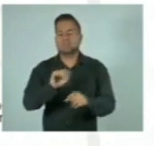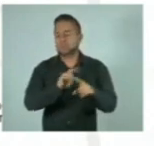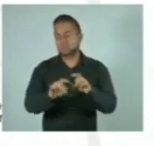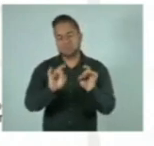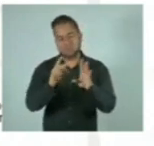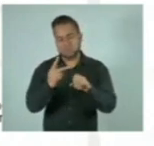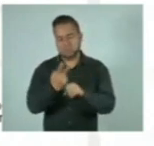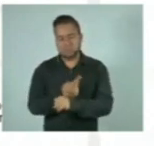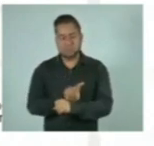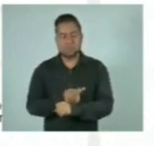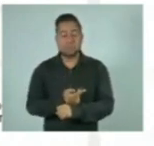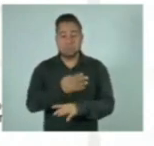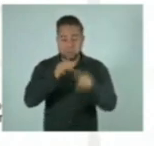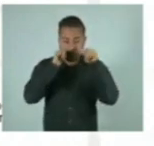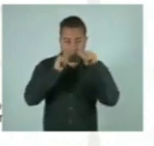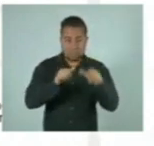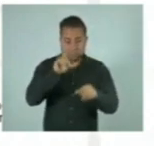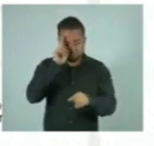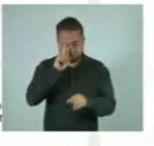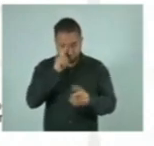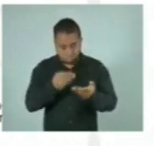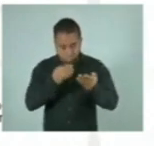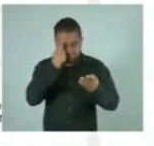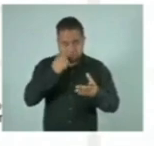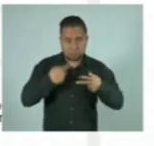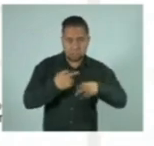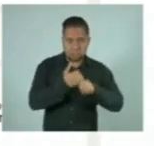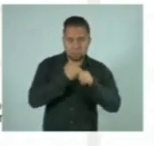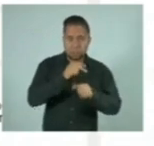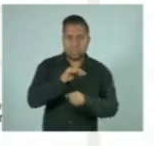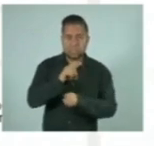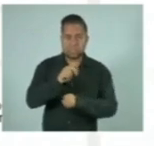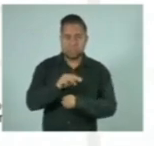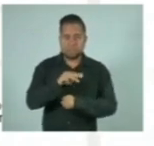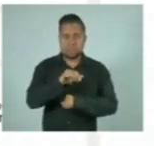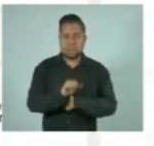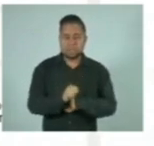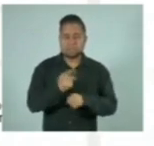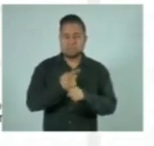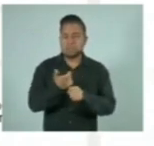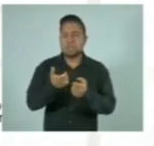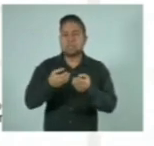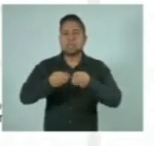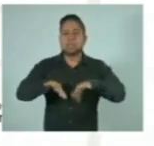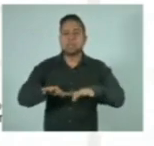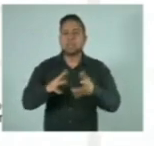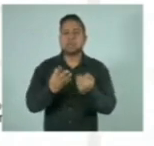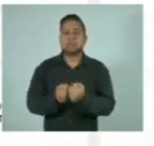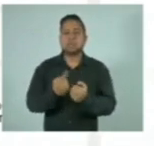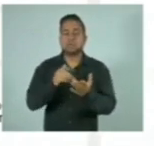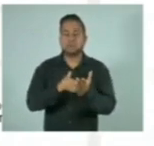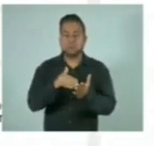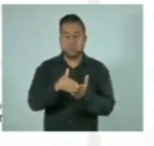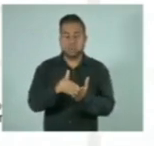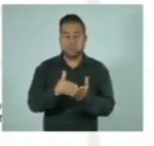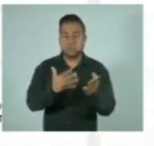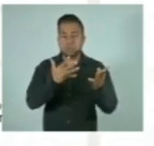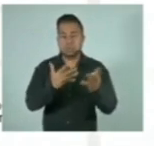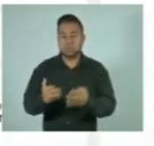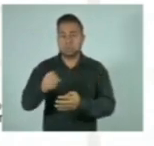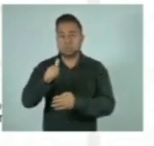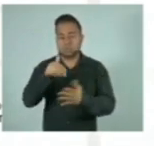incidentes. Derivado de la atención y asesoría proporcionada a víctimas, se evitó la pérdida económica por un monto total de